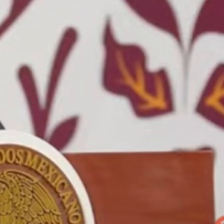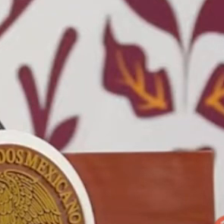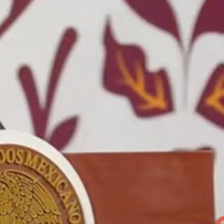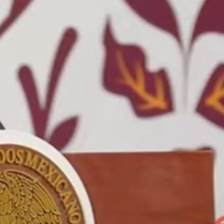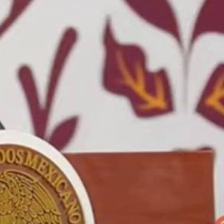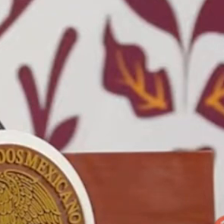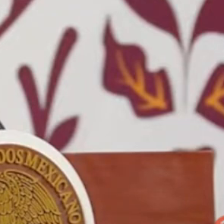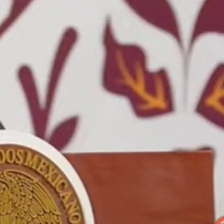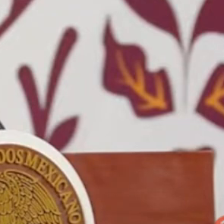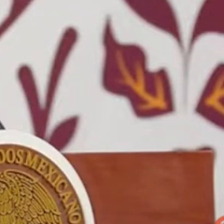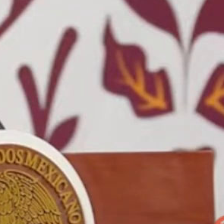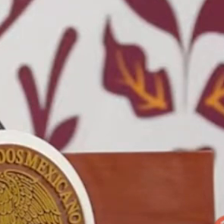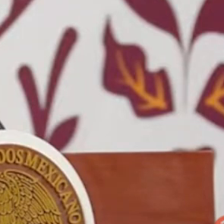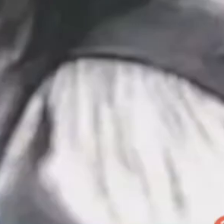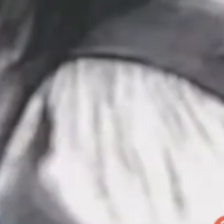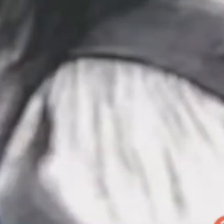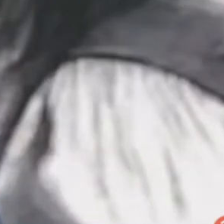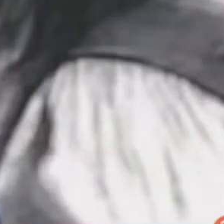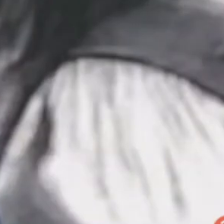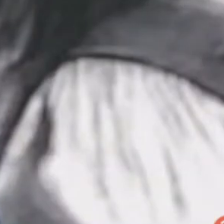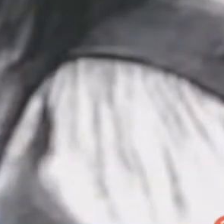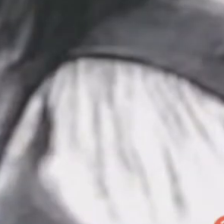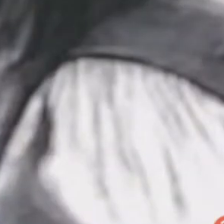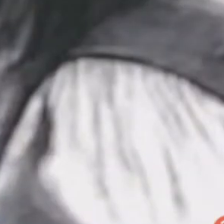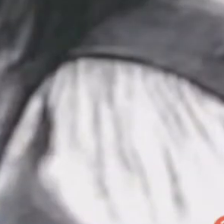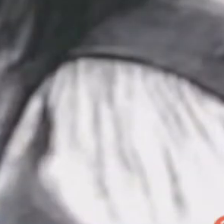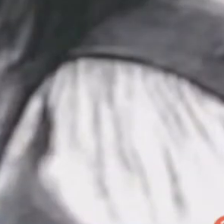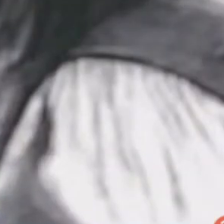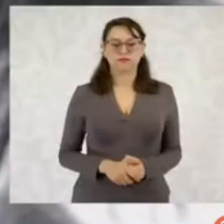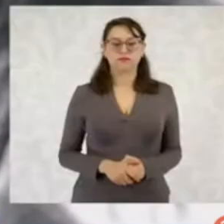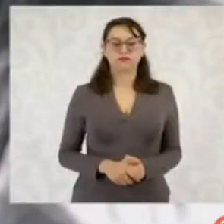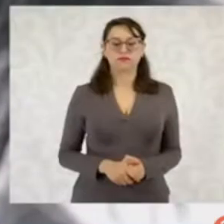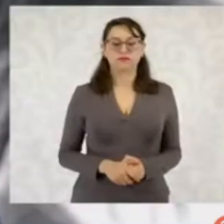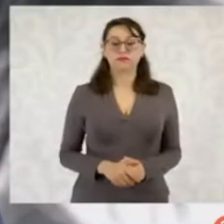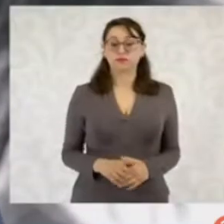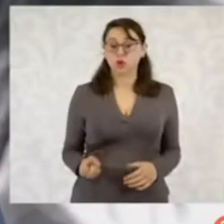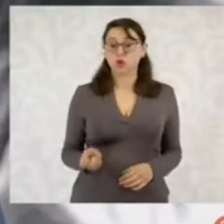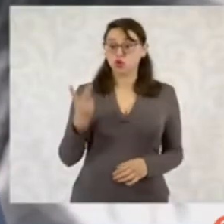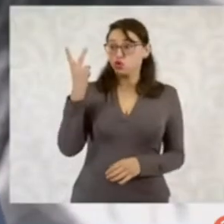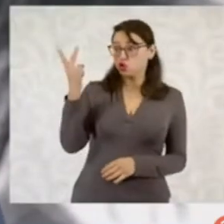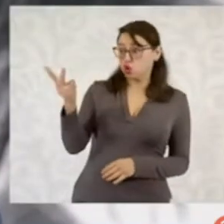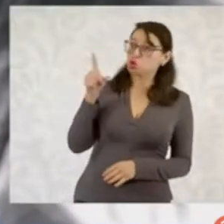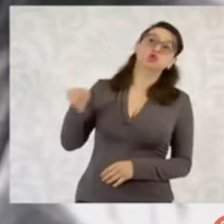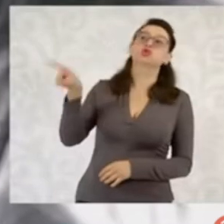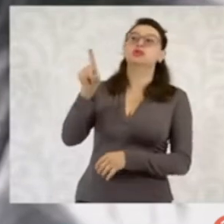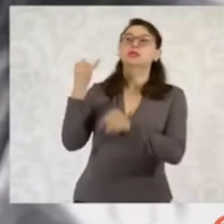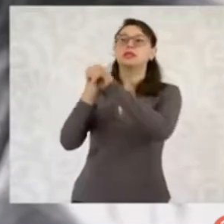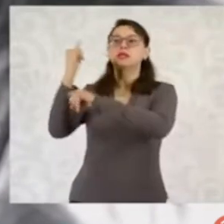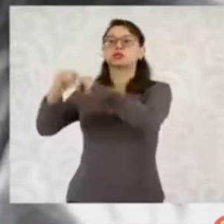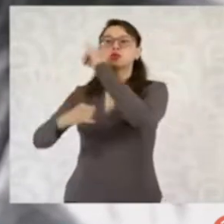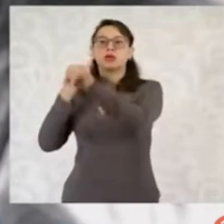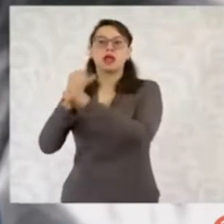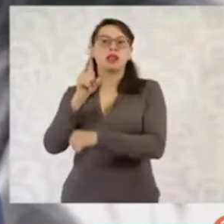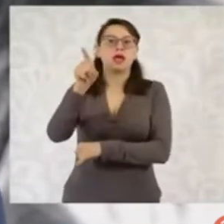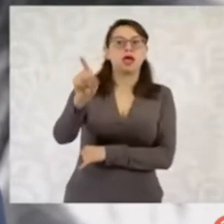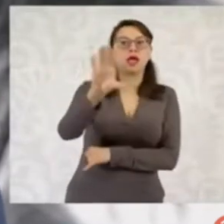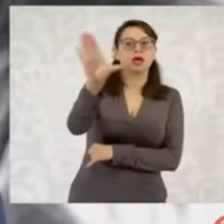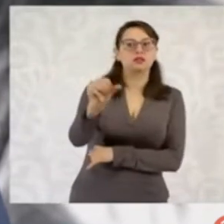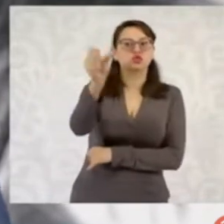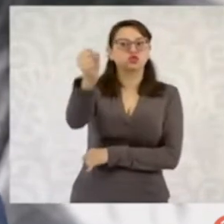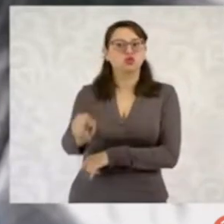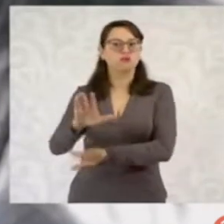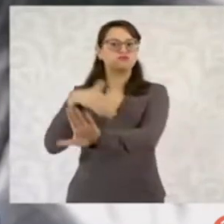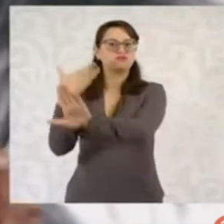Sudamérica y ahora también contra el gobierno de México. Tenemos que ver el antecedente de esta guerra